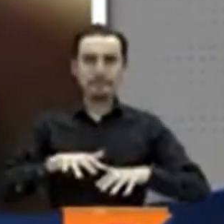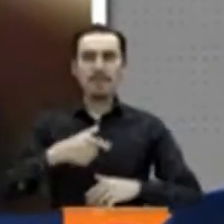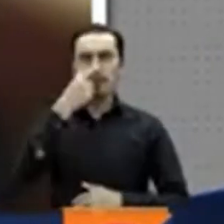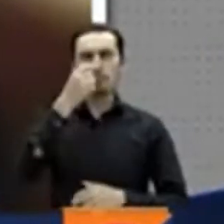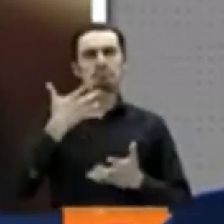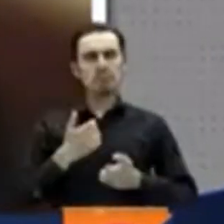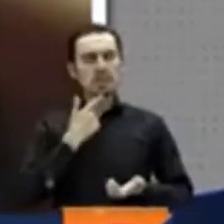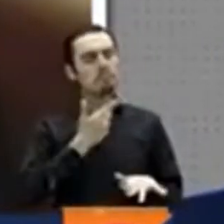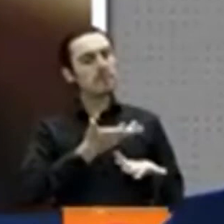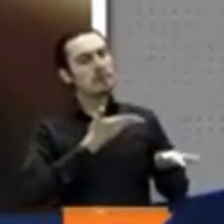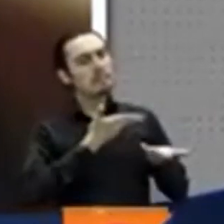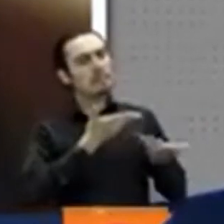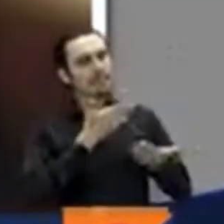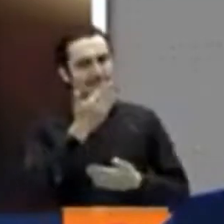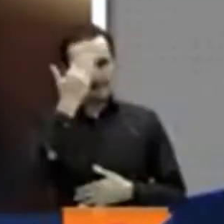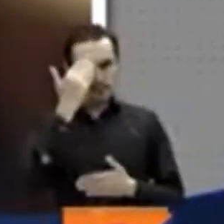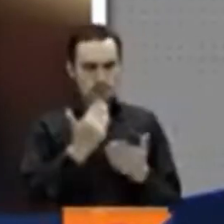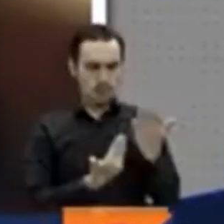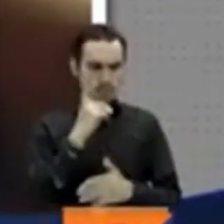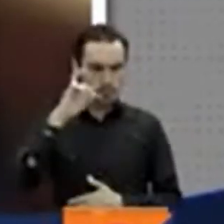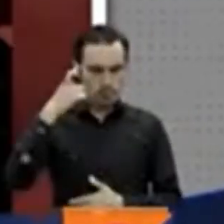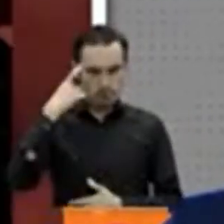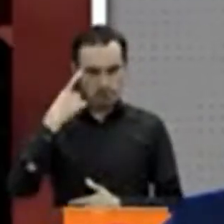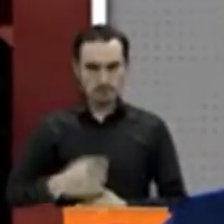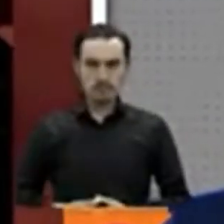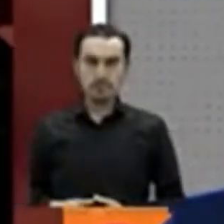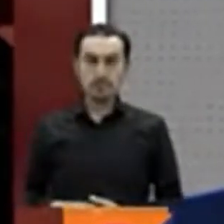relaciones amistosas con el nuevo gobierno colombiano.